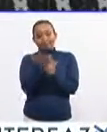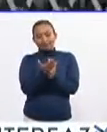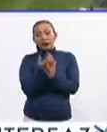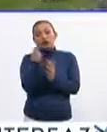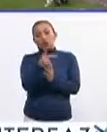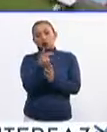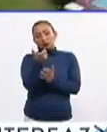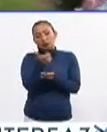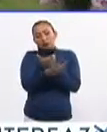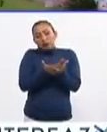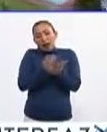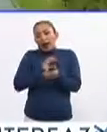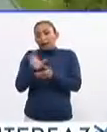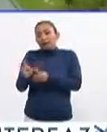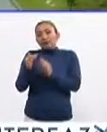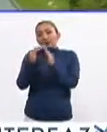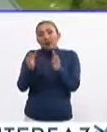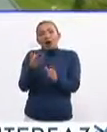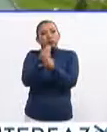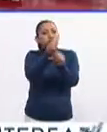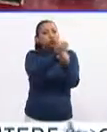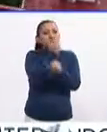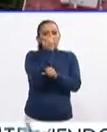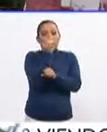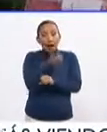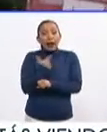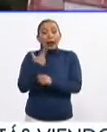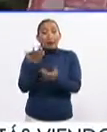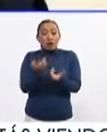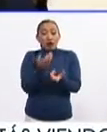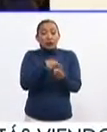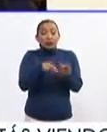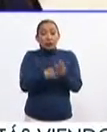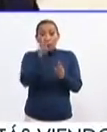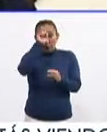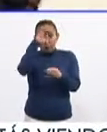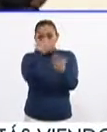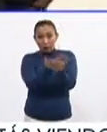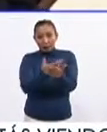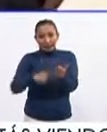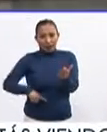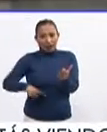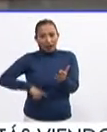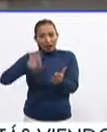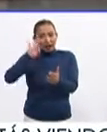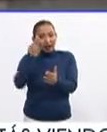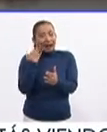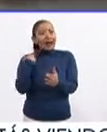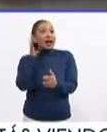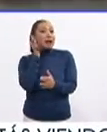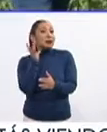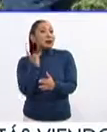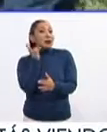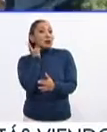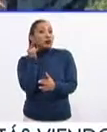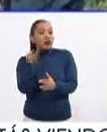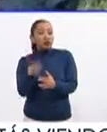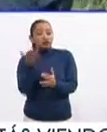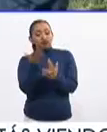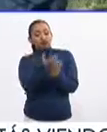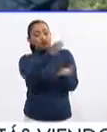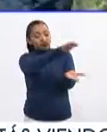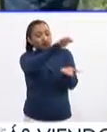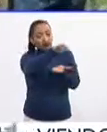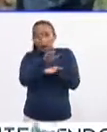racionalidad de sus recursos para inmobiliaria e infraestructura. En consecuencia, con la propuesta del Poder Ejecutivo, la Cámara de Diputados destinó los